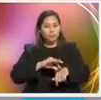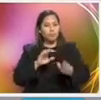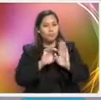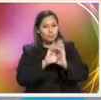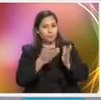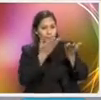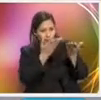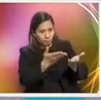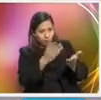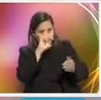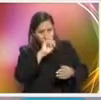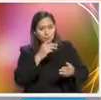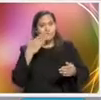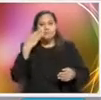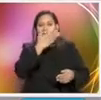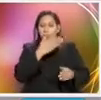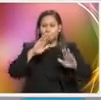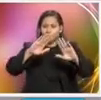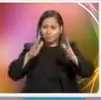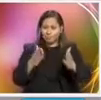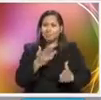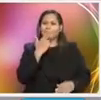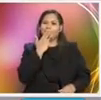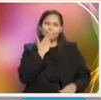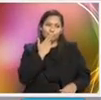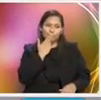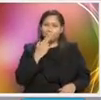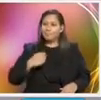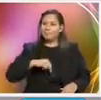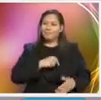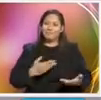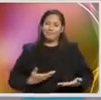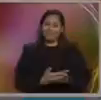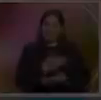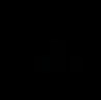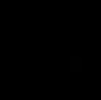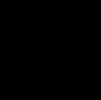supuesto. tú, para poder llevar una dieta y conservar esas curvas. Pues ya nacimos así, hay que nada más darles formita.